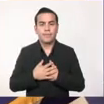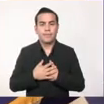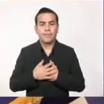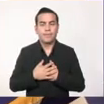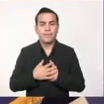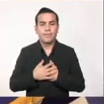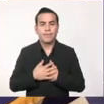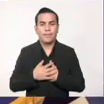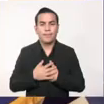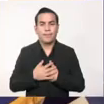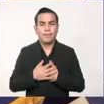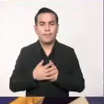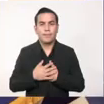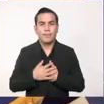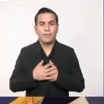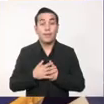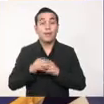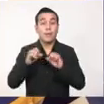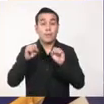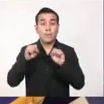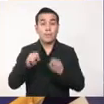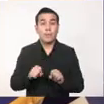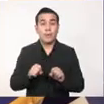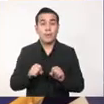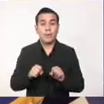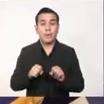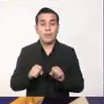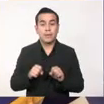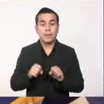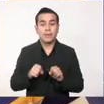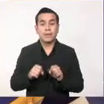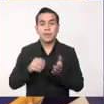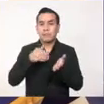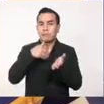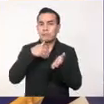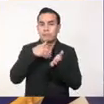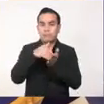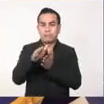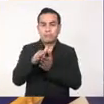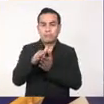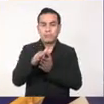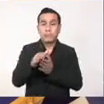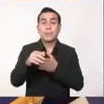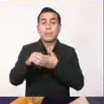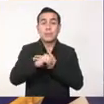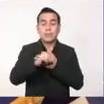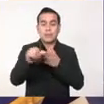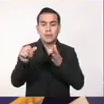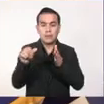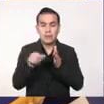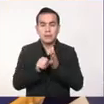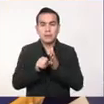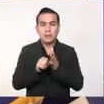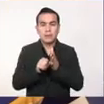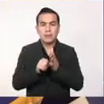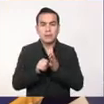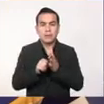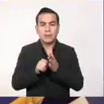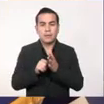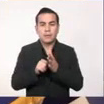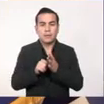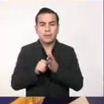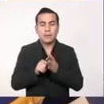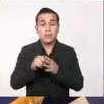Y luego dice, podrán ser destituidos por la Asamblea Legislativa